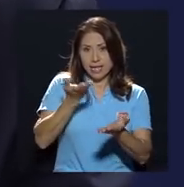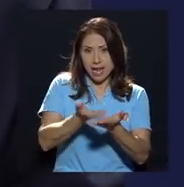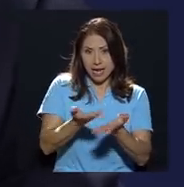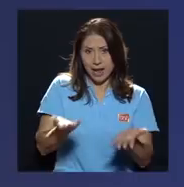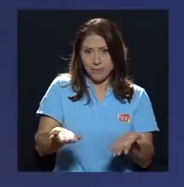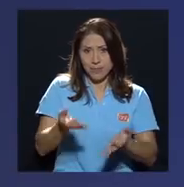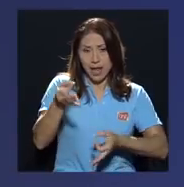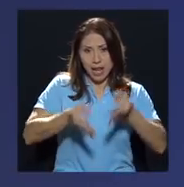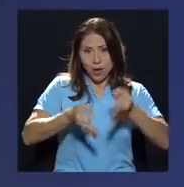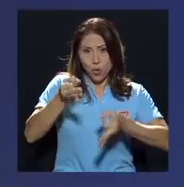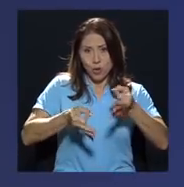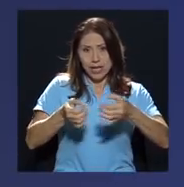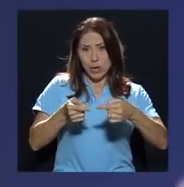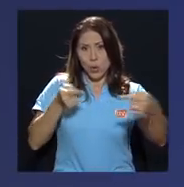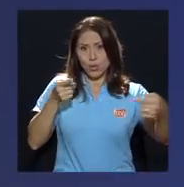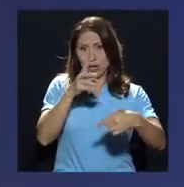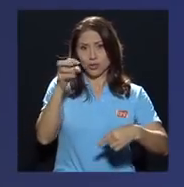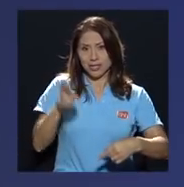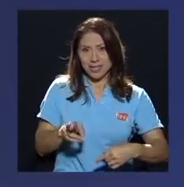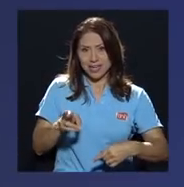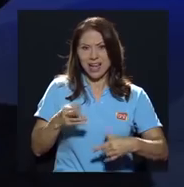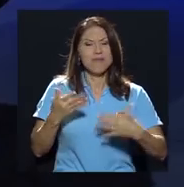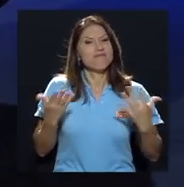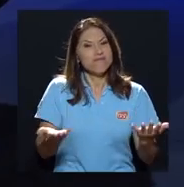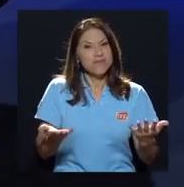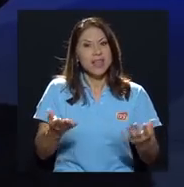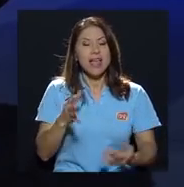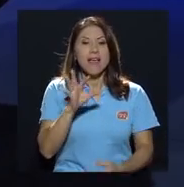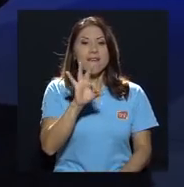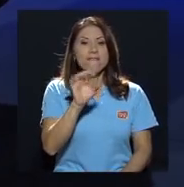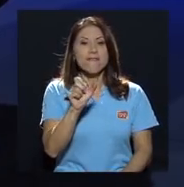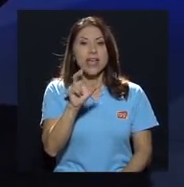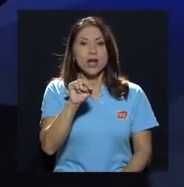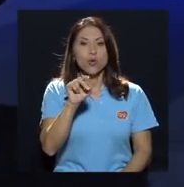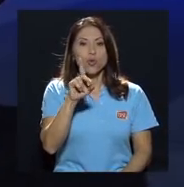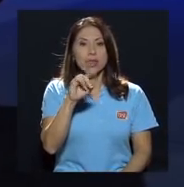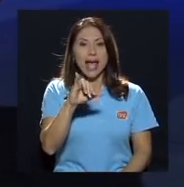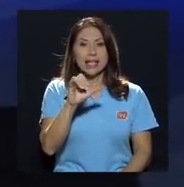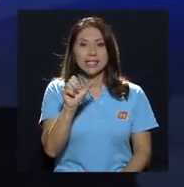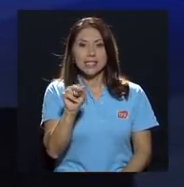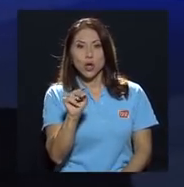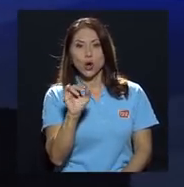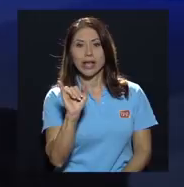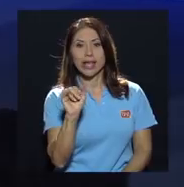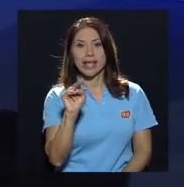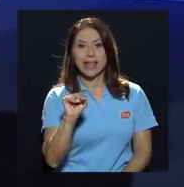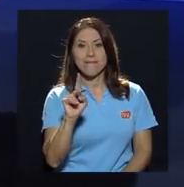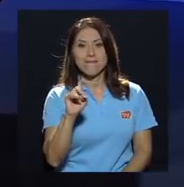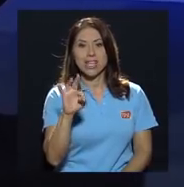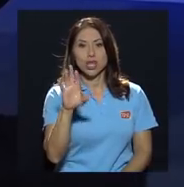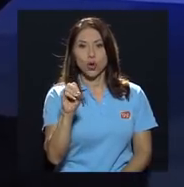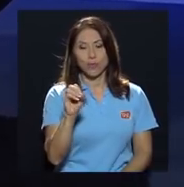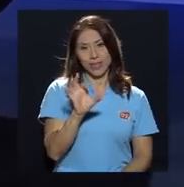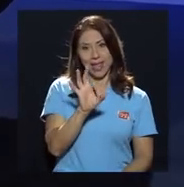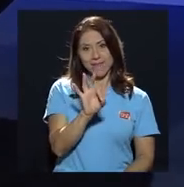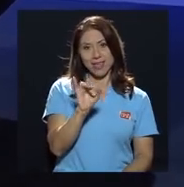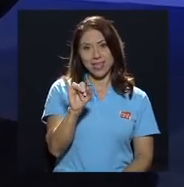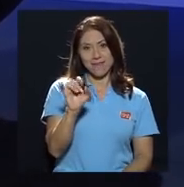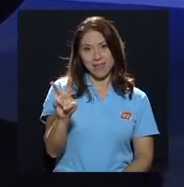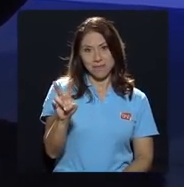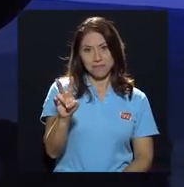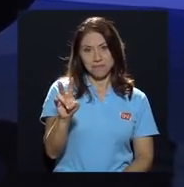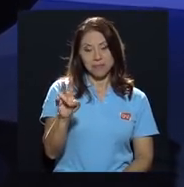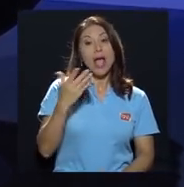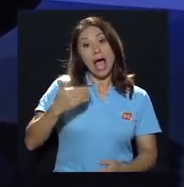a la corte contra costa rica es el de la fecundación invitro la que la fecundación invitro había existido